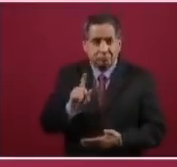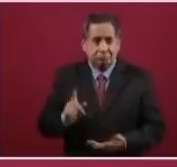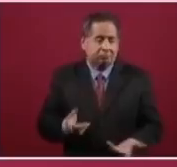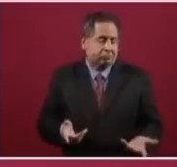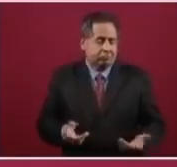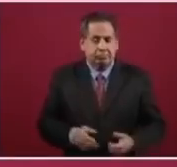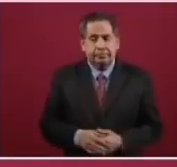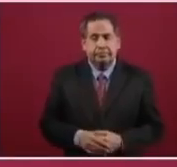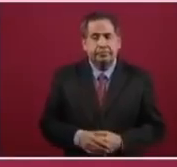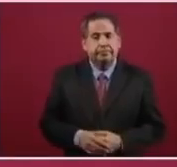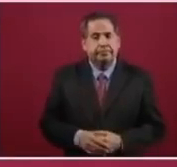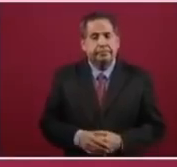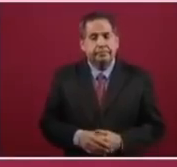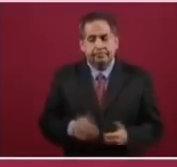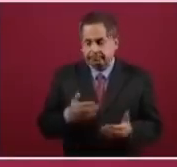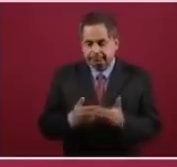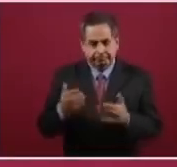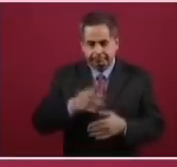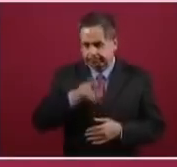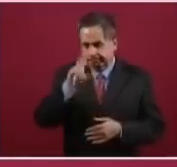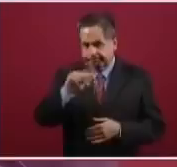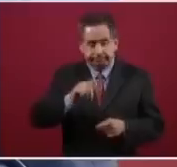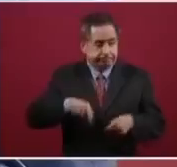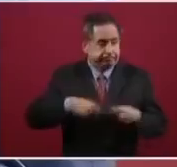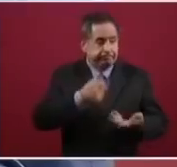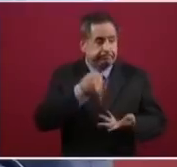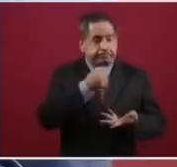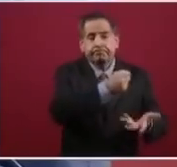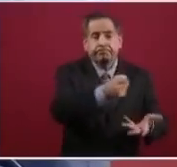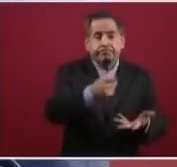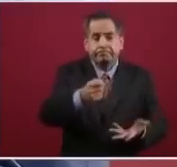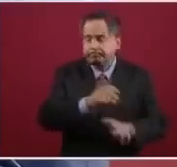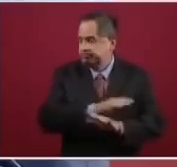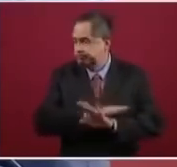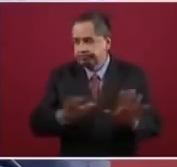ahora ya no hay eso